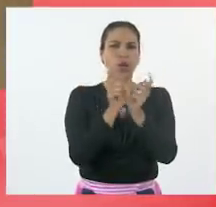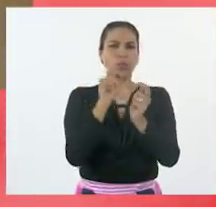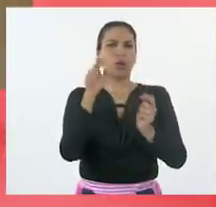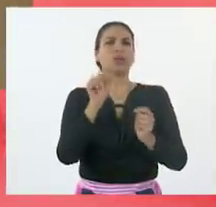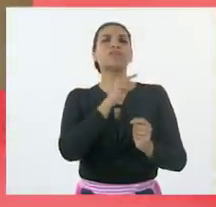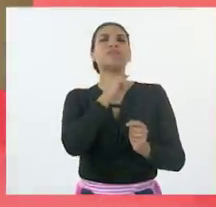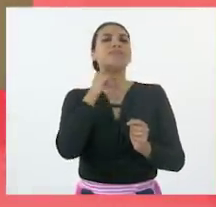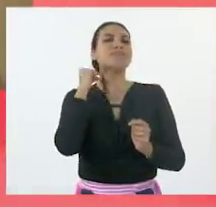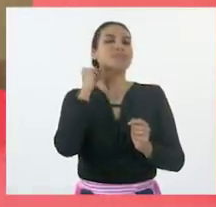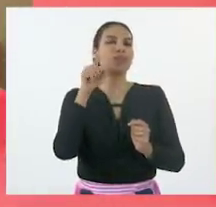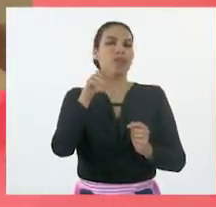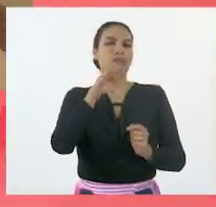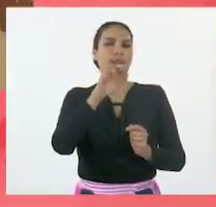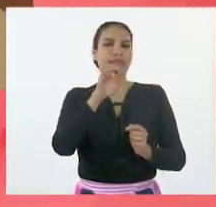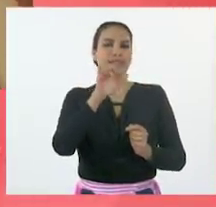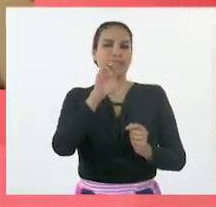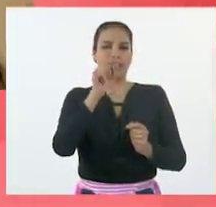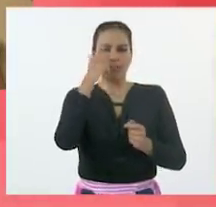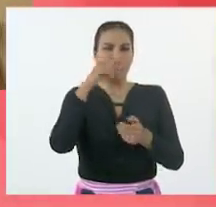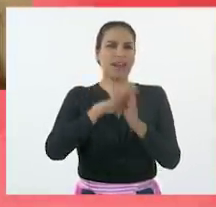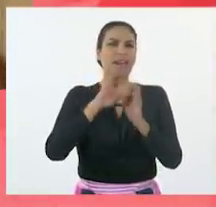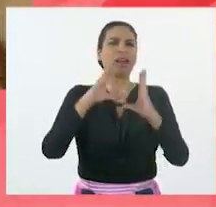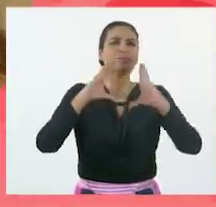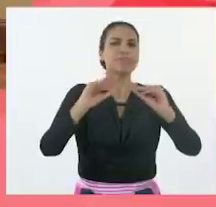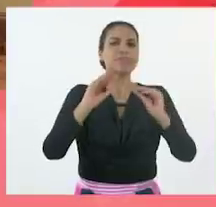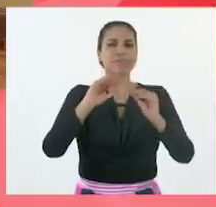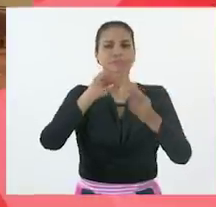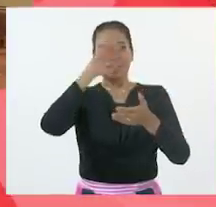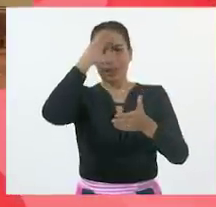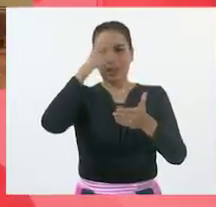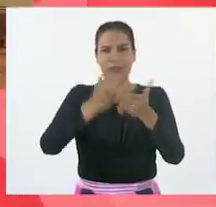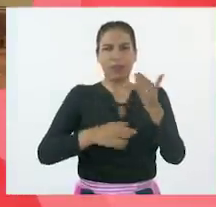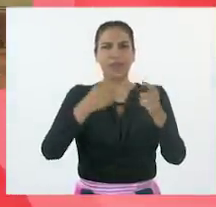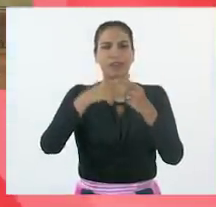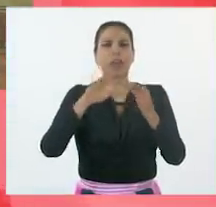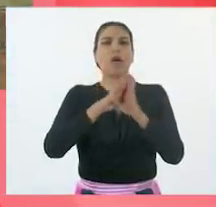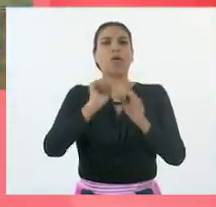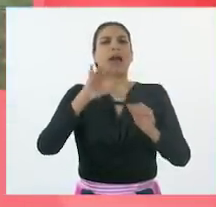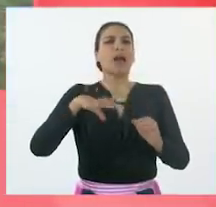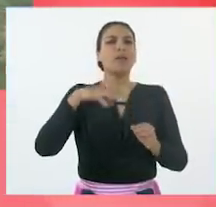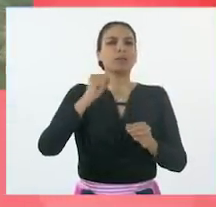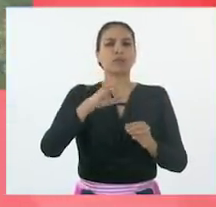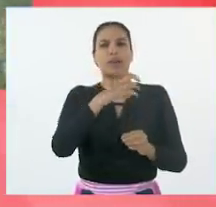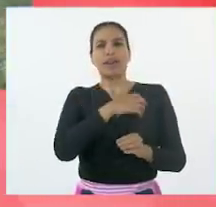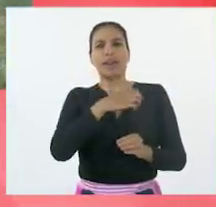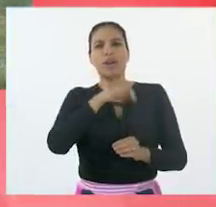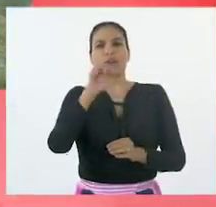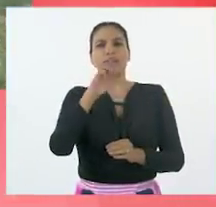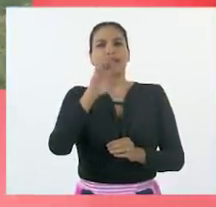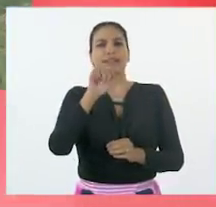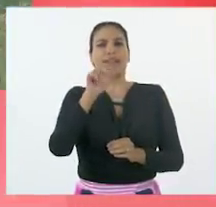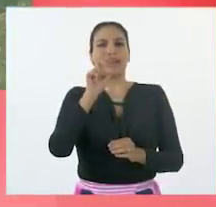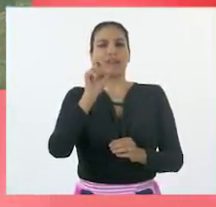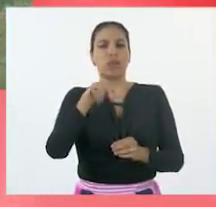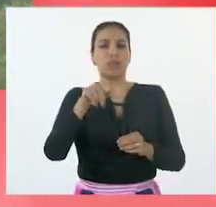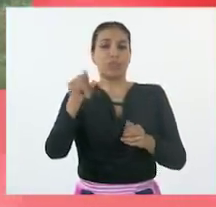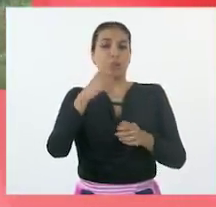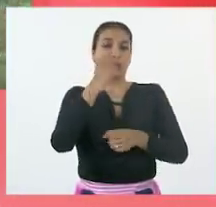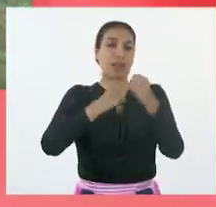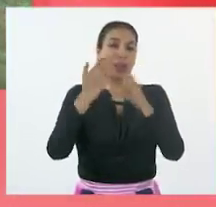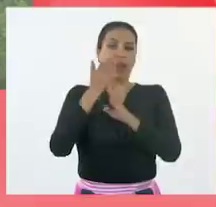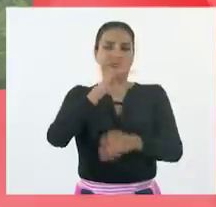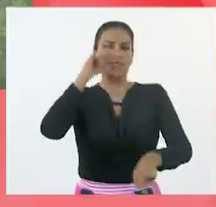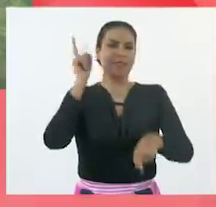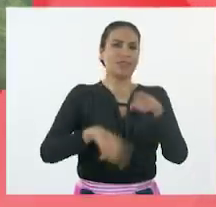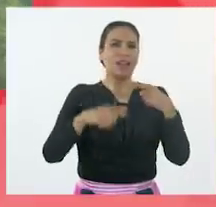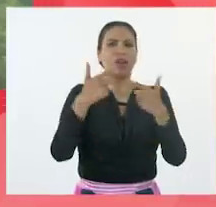a Jalpan para evangelizar y frenar los abusos del capitán José Escandón, quien un año antes casi extermina a todos los